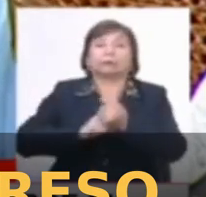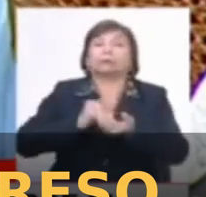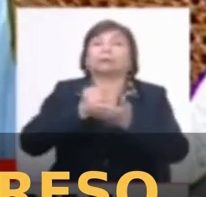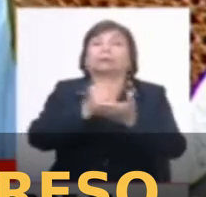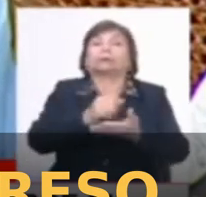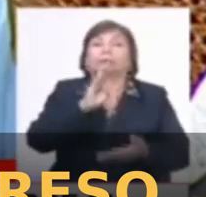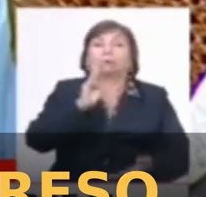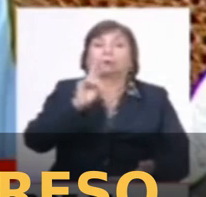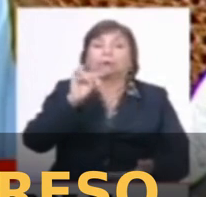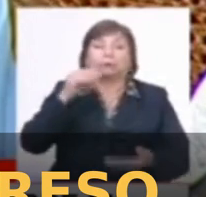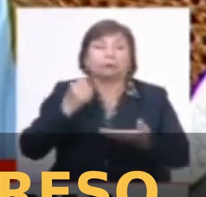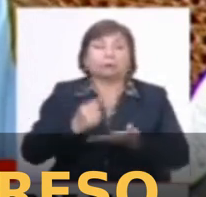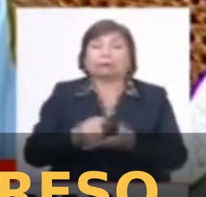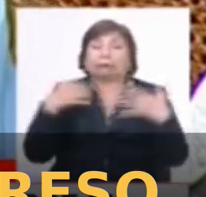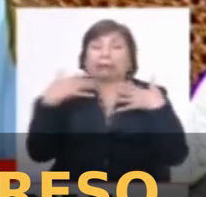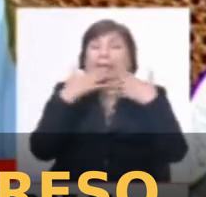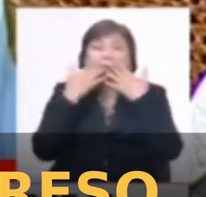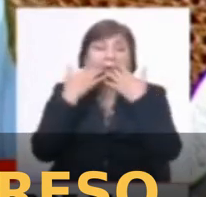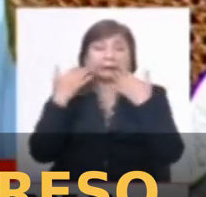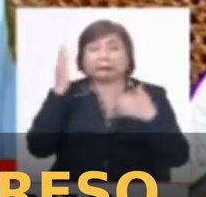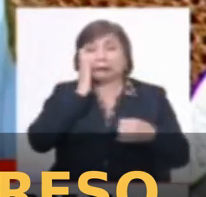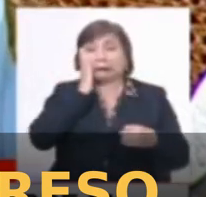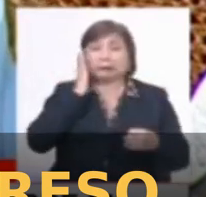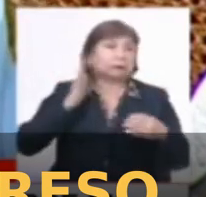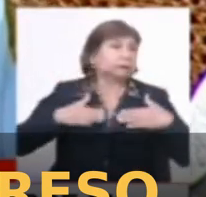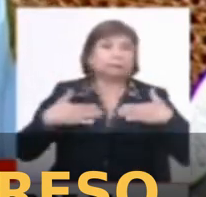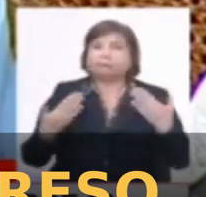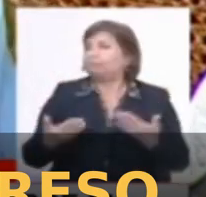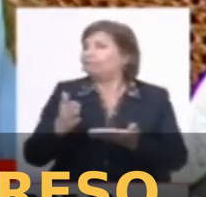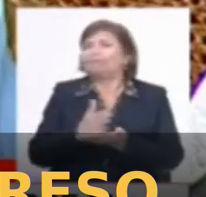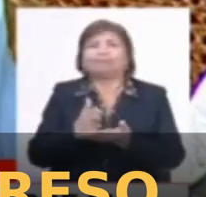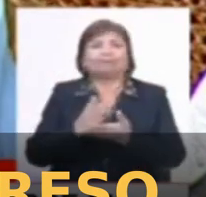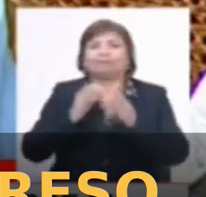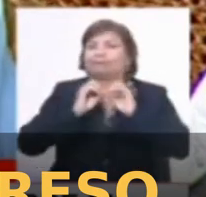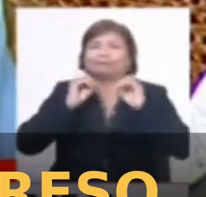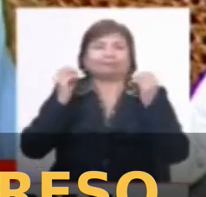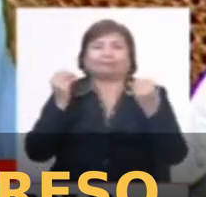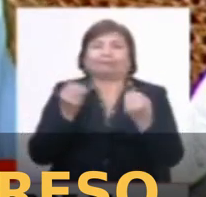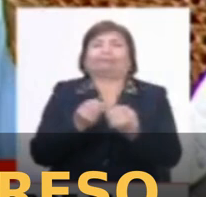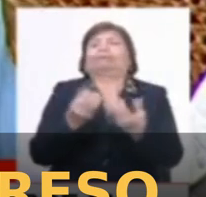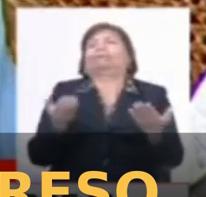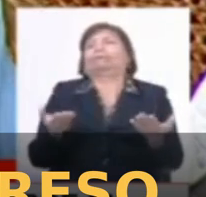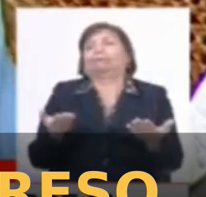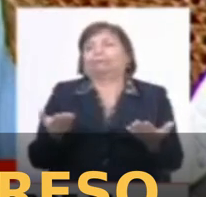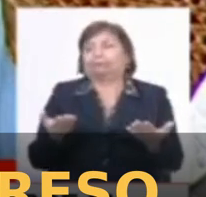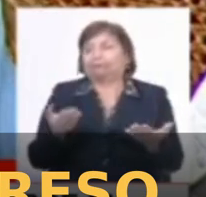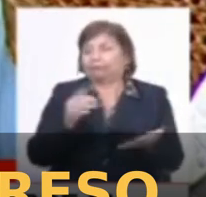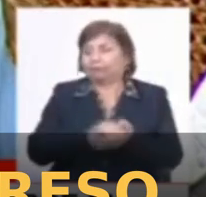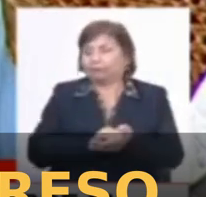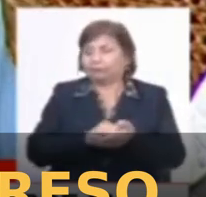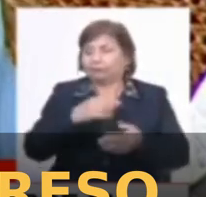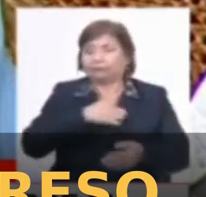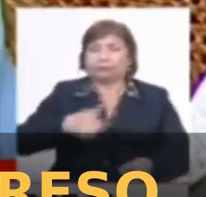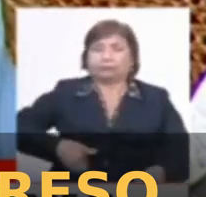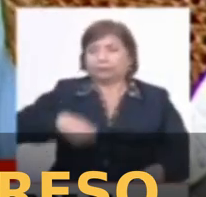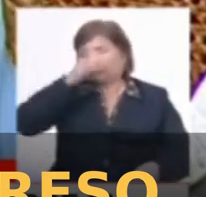por el temor que tenía al saber esto. Él no podía ser parte de la organización de, que maneja el